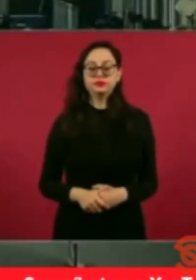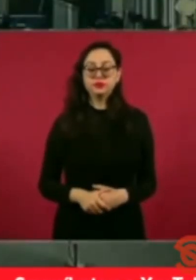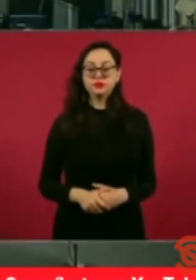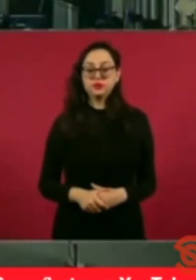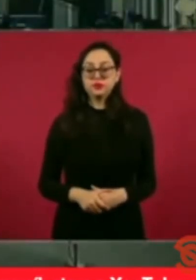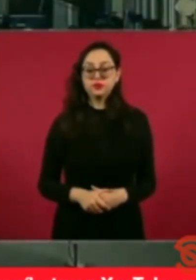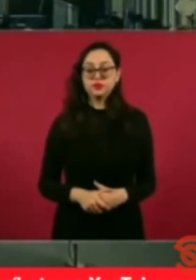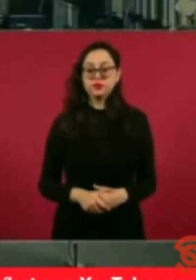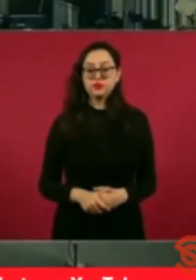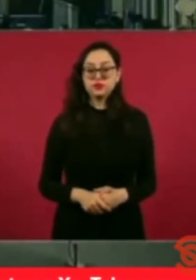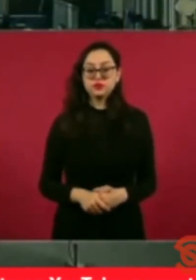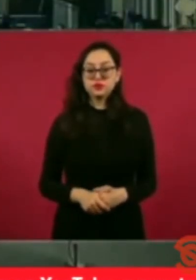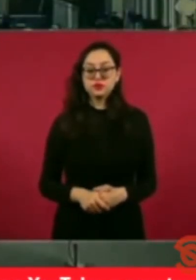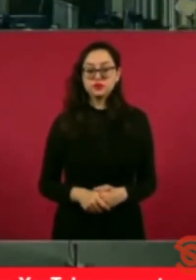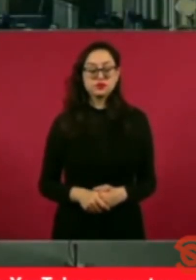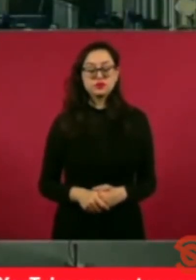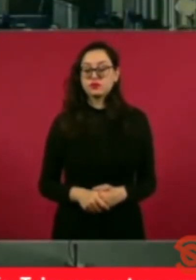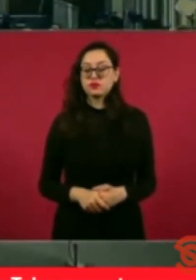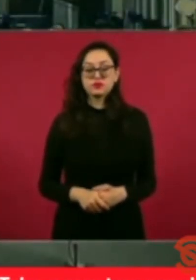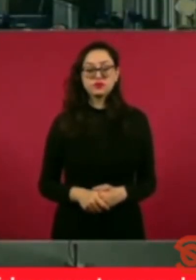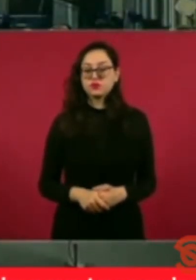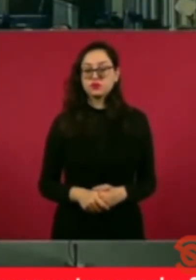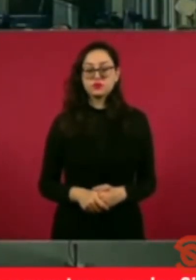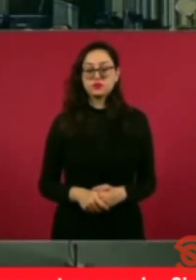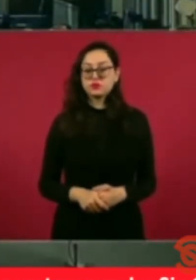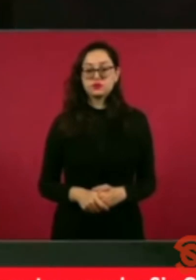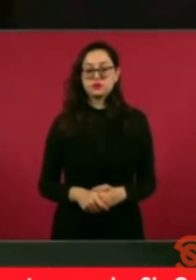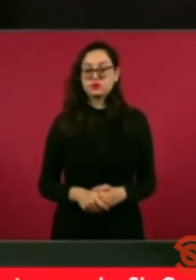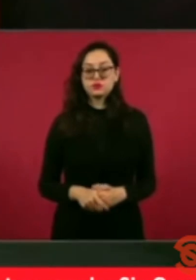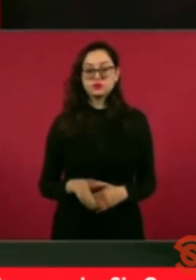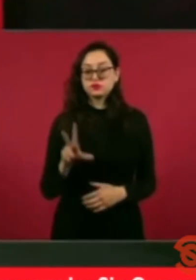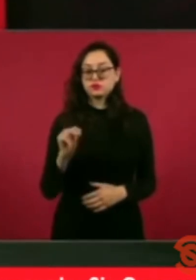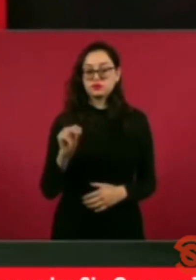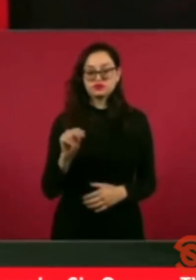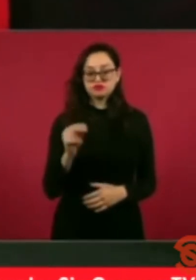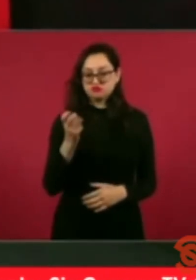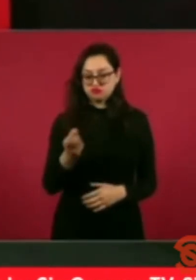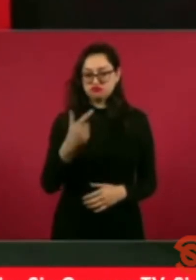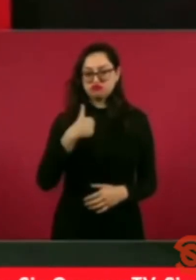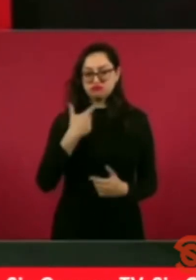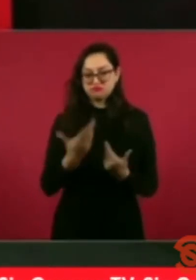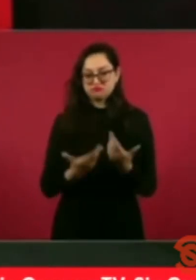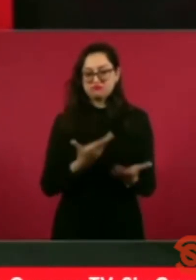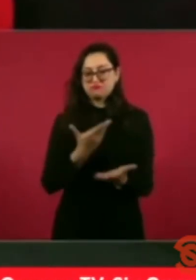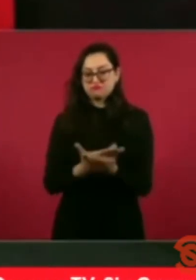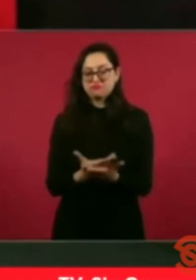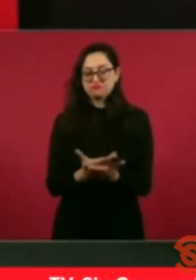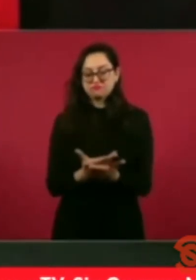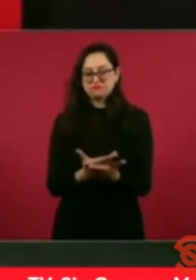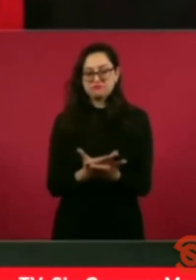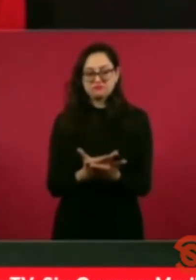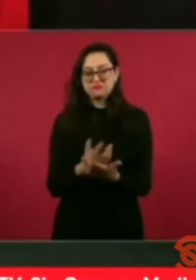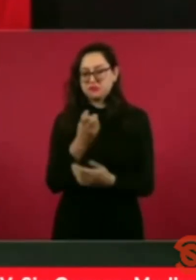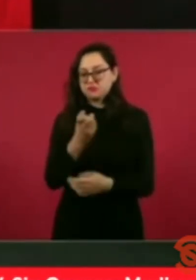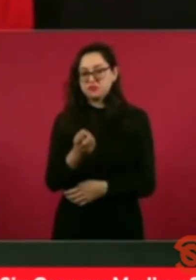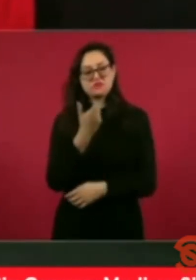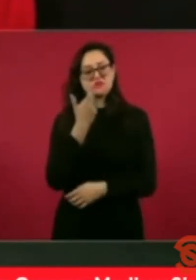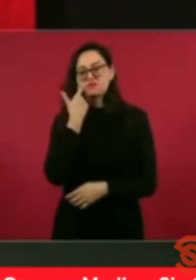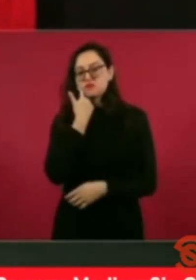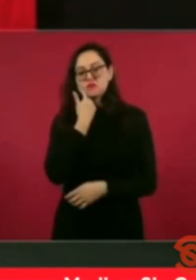No, no, es lo que estoy planteando. No quiero eso.